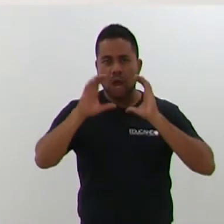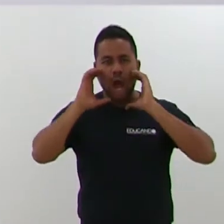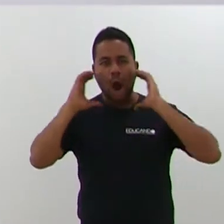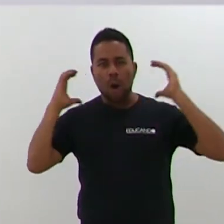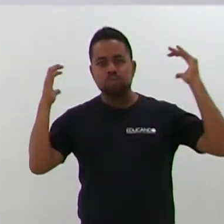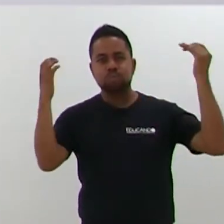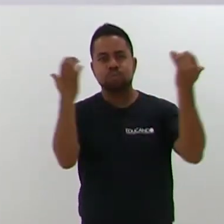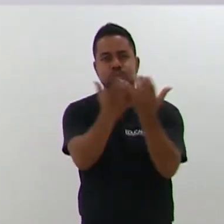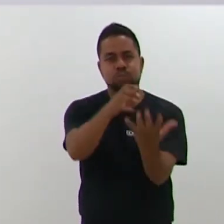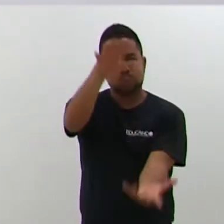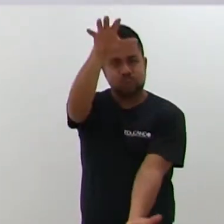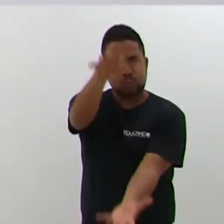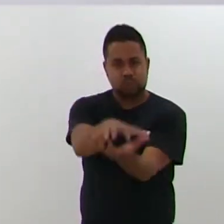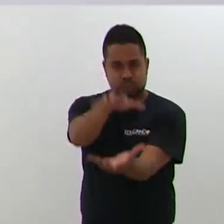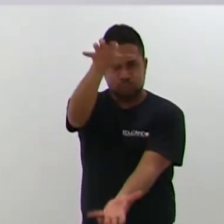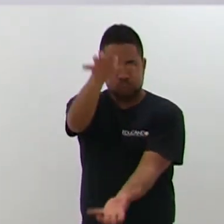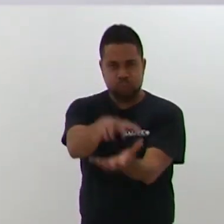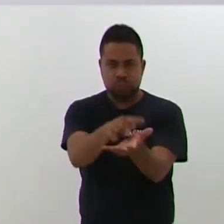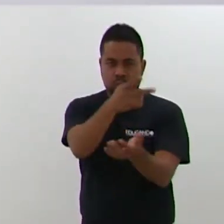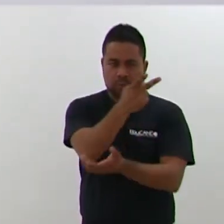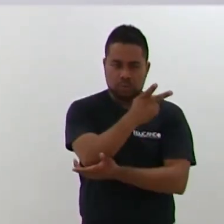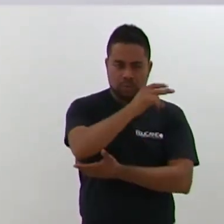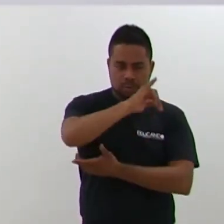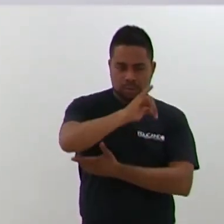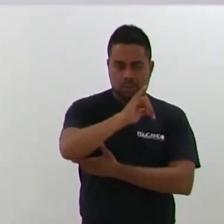muy bien, hipopótamo, pues yo estoy segura,